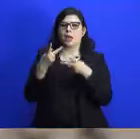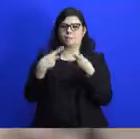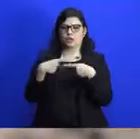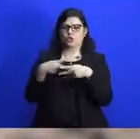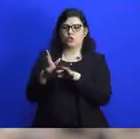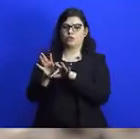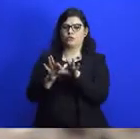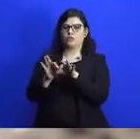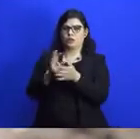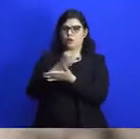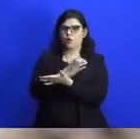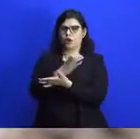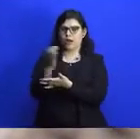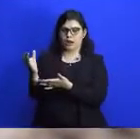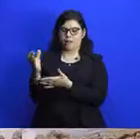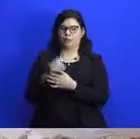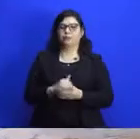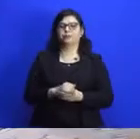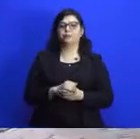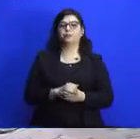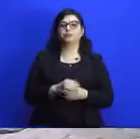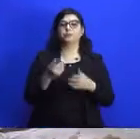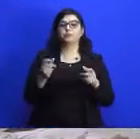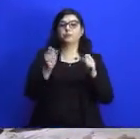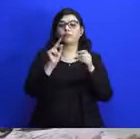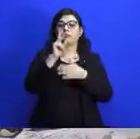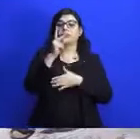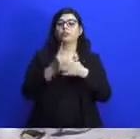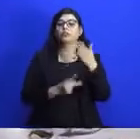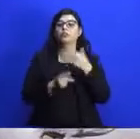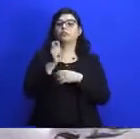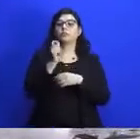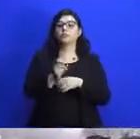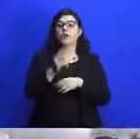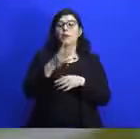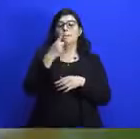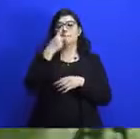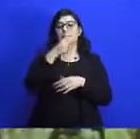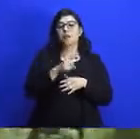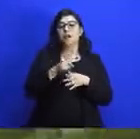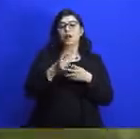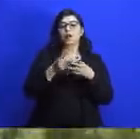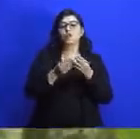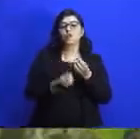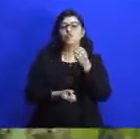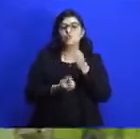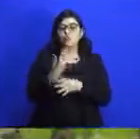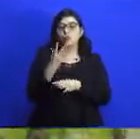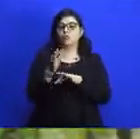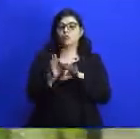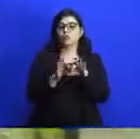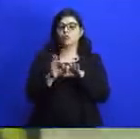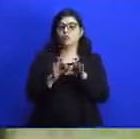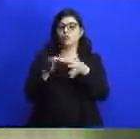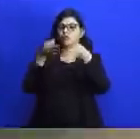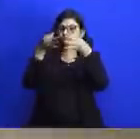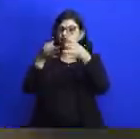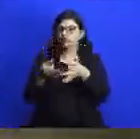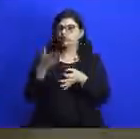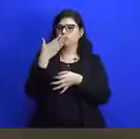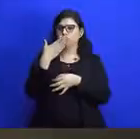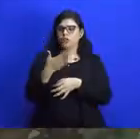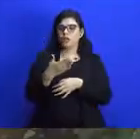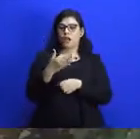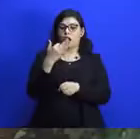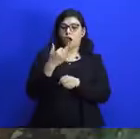productores agropecuarios. También, el programa ha sido una sólida plataforma para generar empleos dignos y formales. A la fecha,